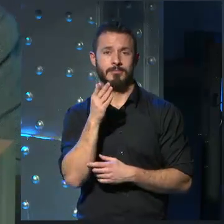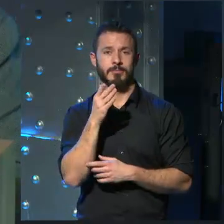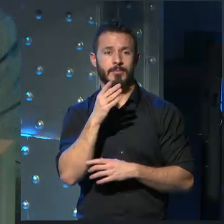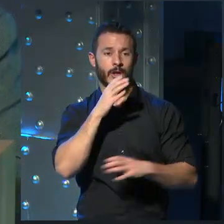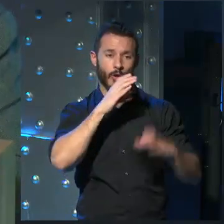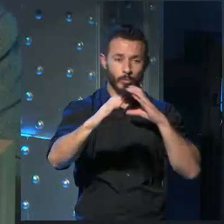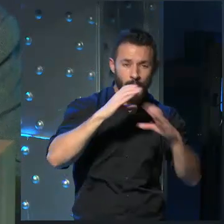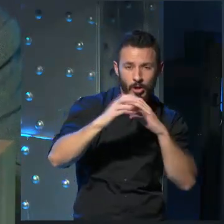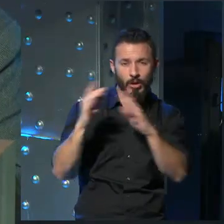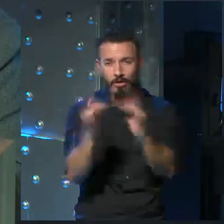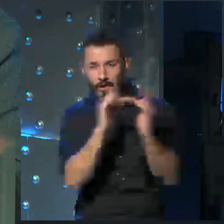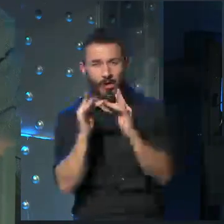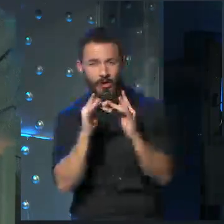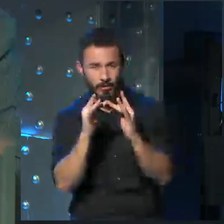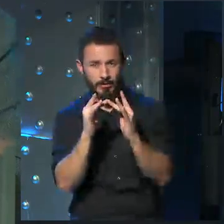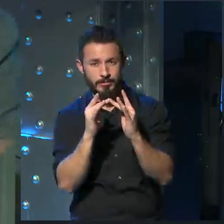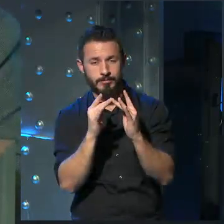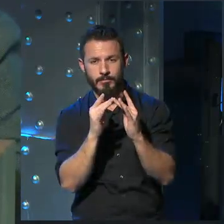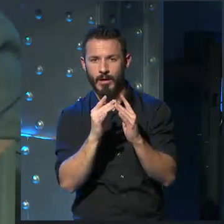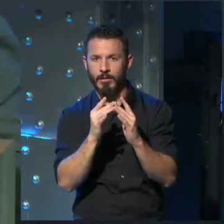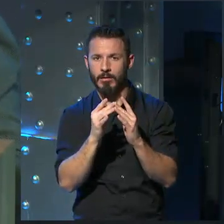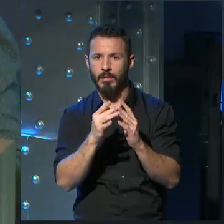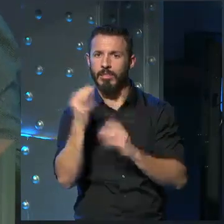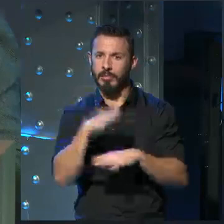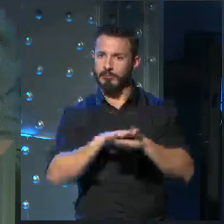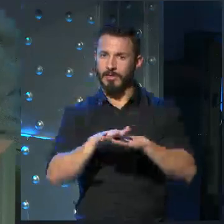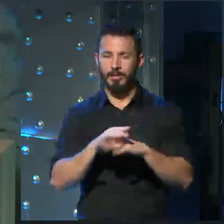y de relación es vital,